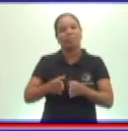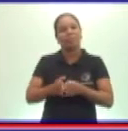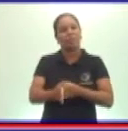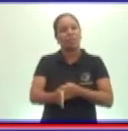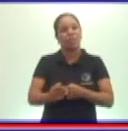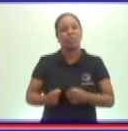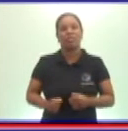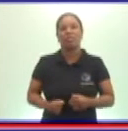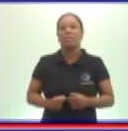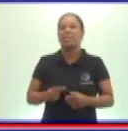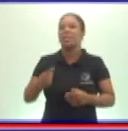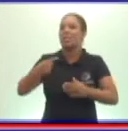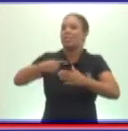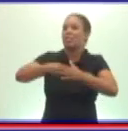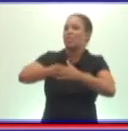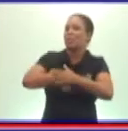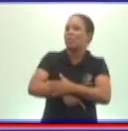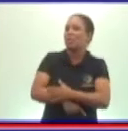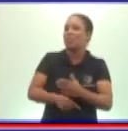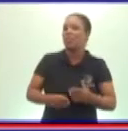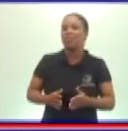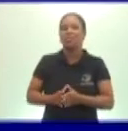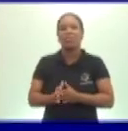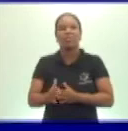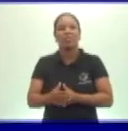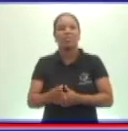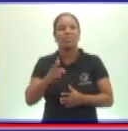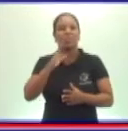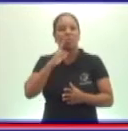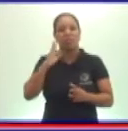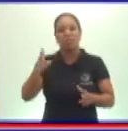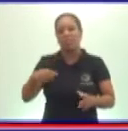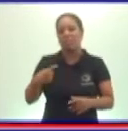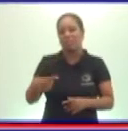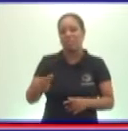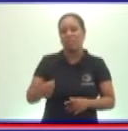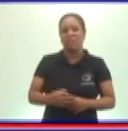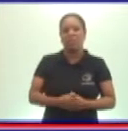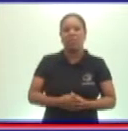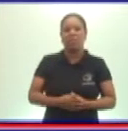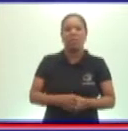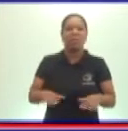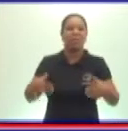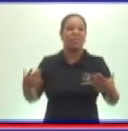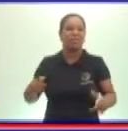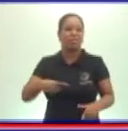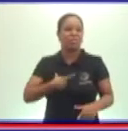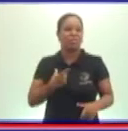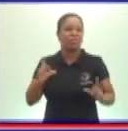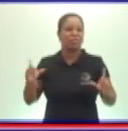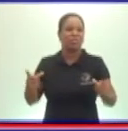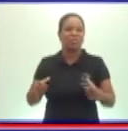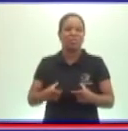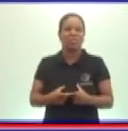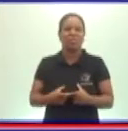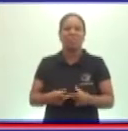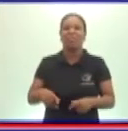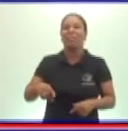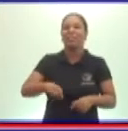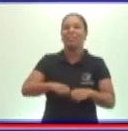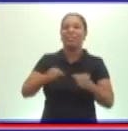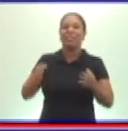una tipología comportamental en una realidad determinada. Por lo tanto, ¿qué es cultura política? Pues es un sistema de